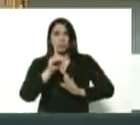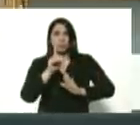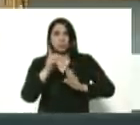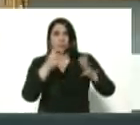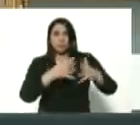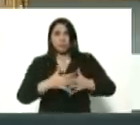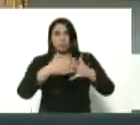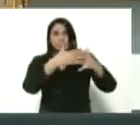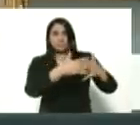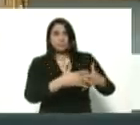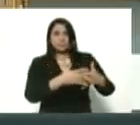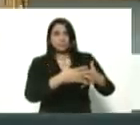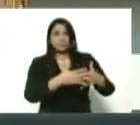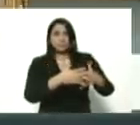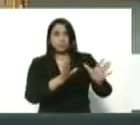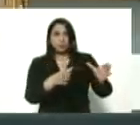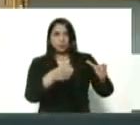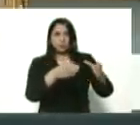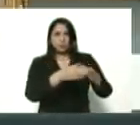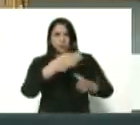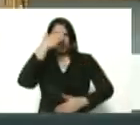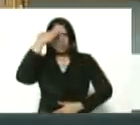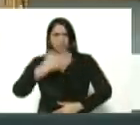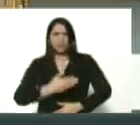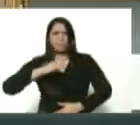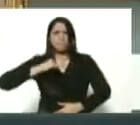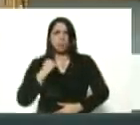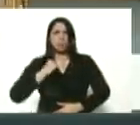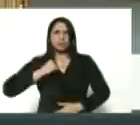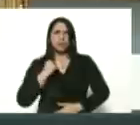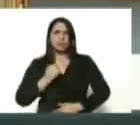los Estados Unidos un sector militar policial